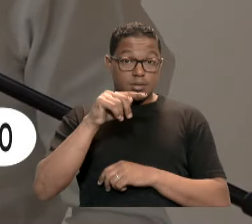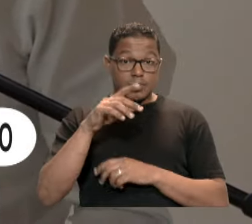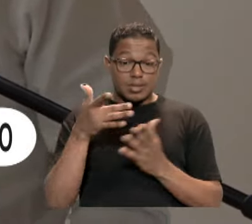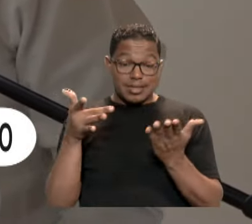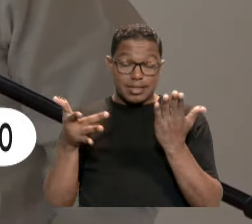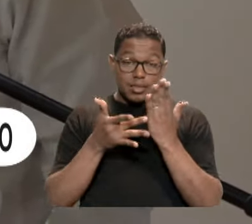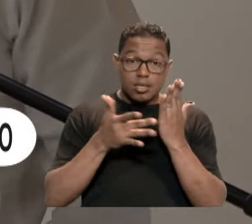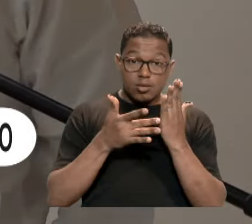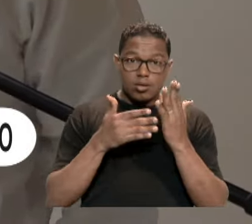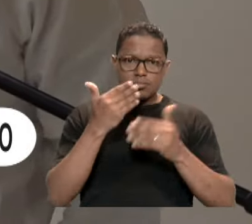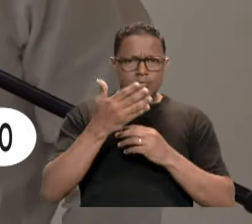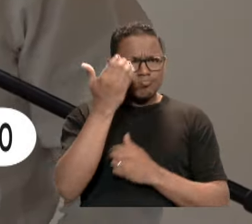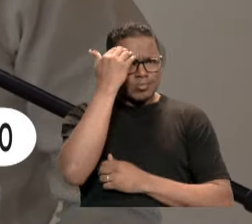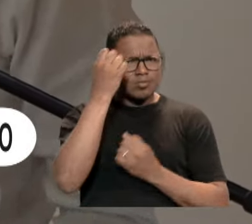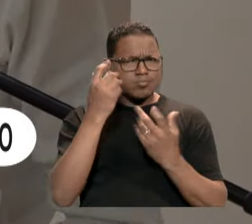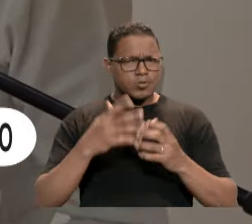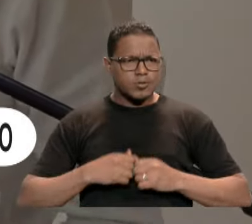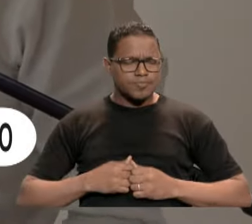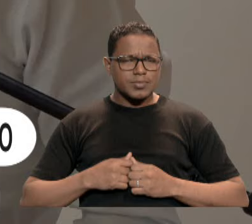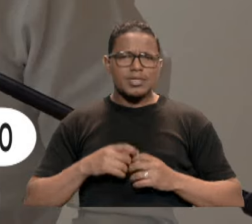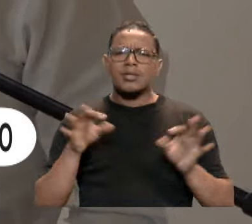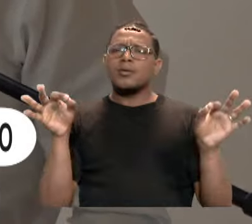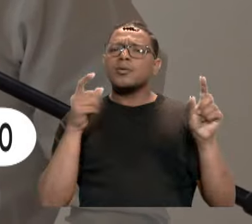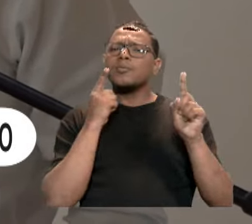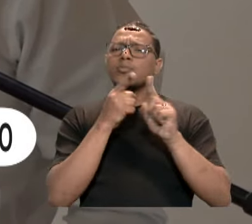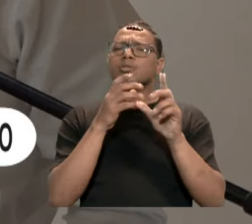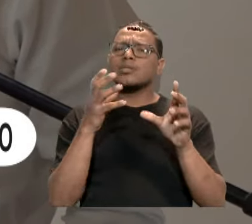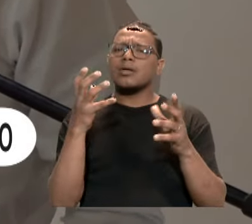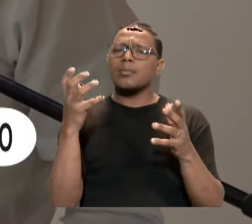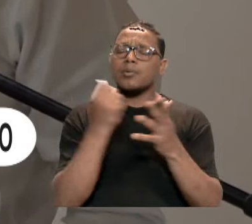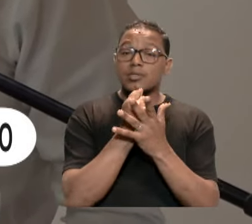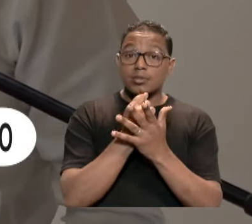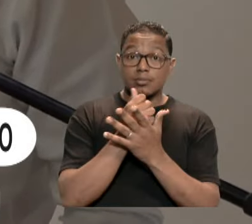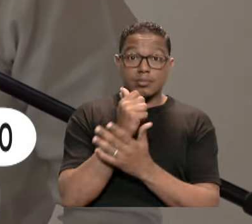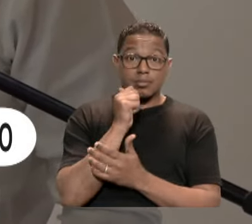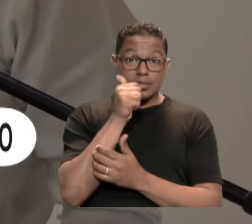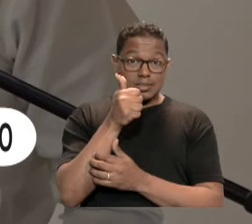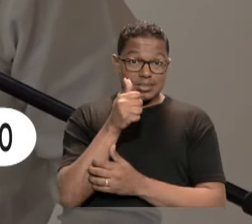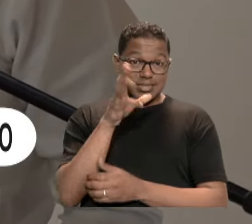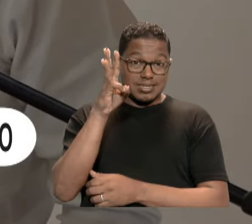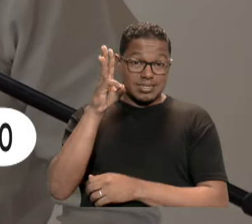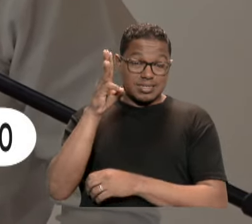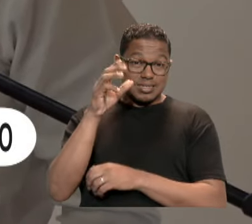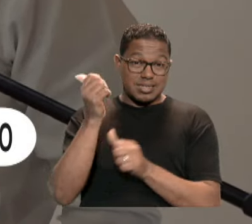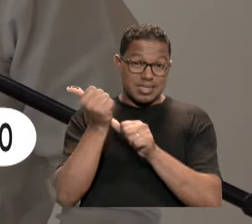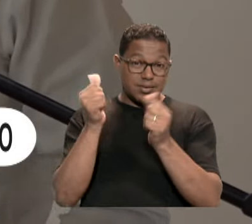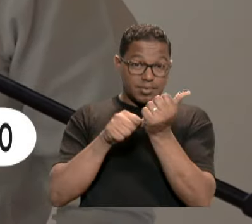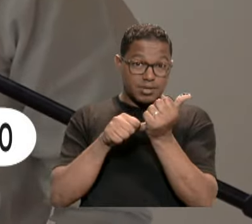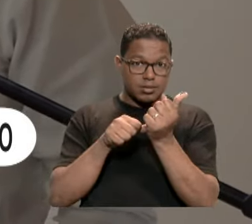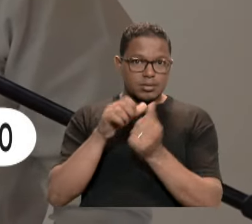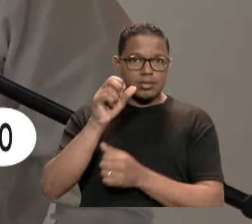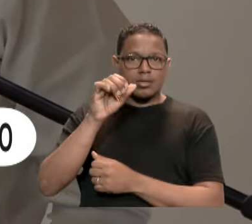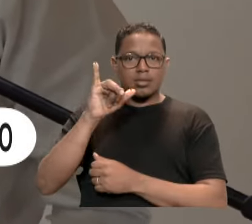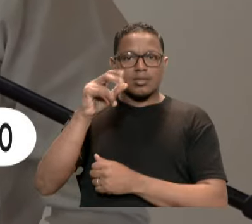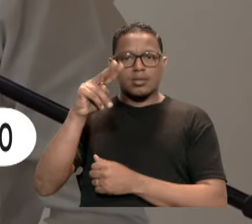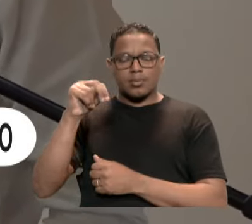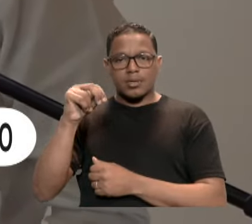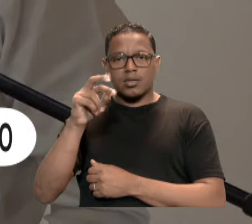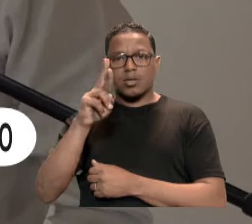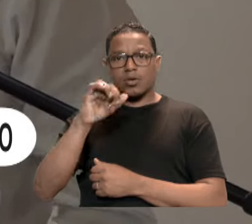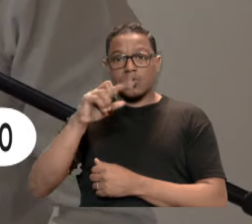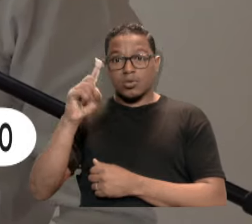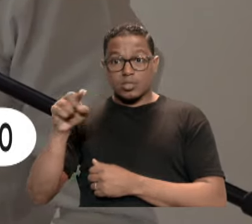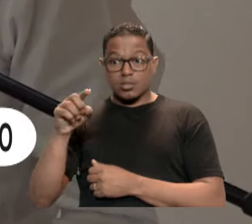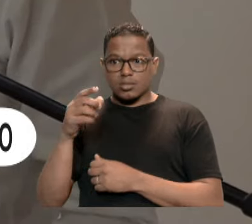tecnología sí que sabe. De hecho, quiero aprovechar porque mañana 6 de este mes en curso de abril, Iván Ruiz, nuestro director, cumple 2 años